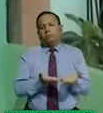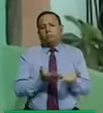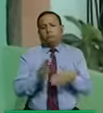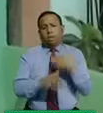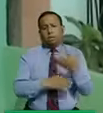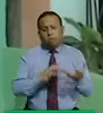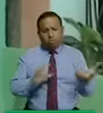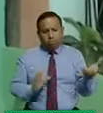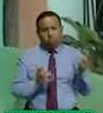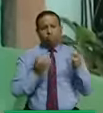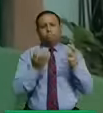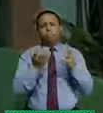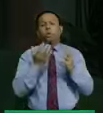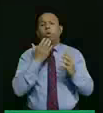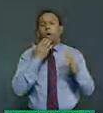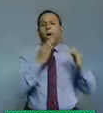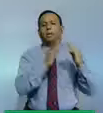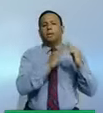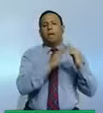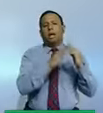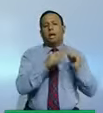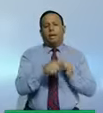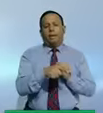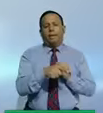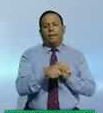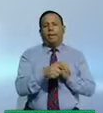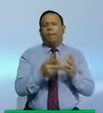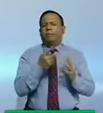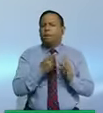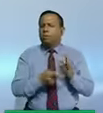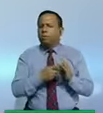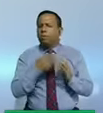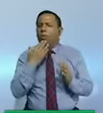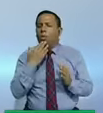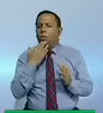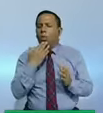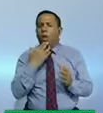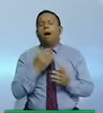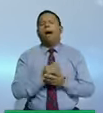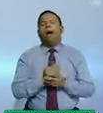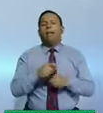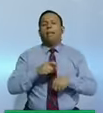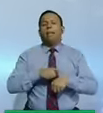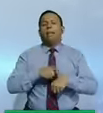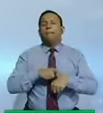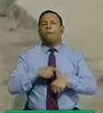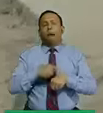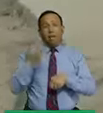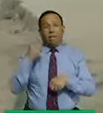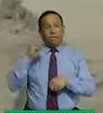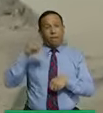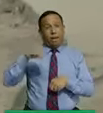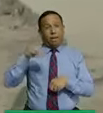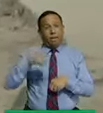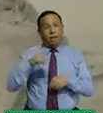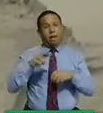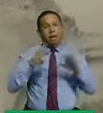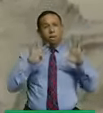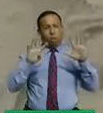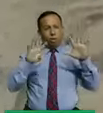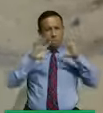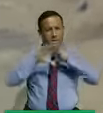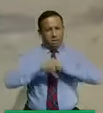en el portal de este domicilio. El episodio ocurrió a las 21 horas del martes, en la entrada de